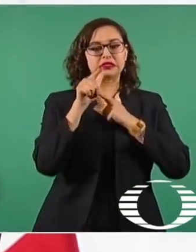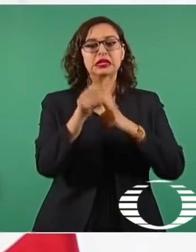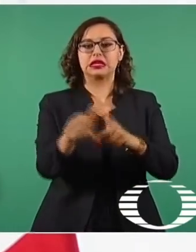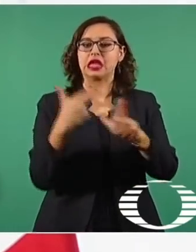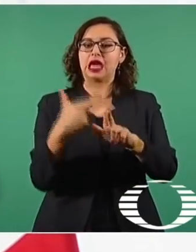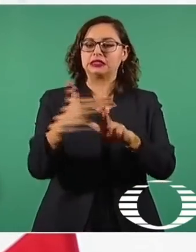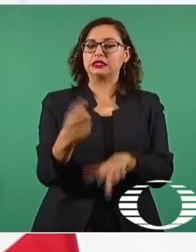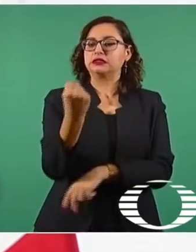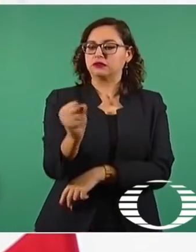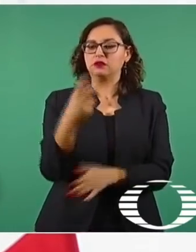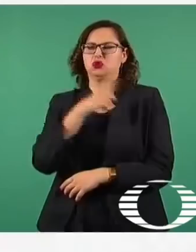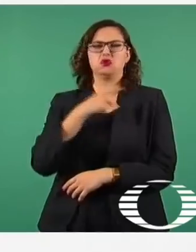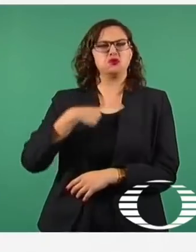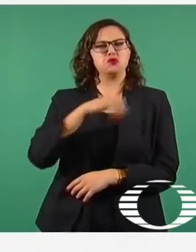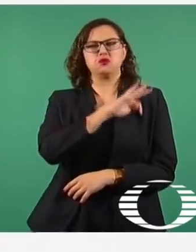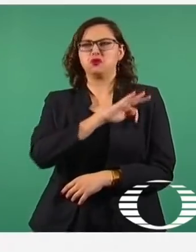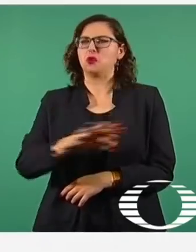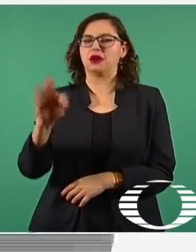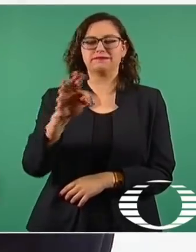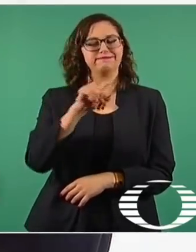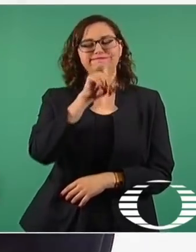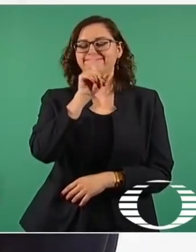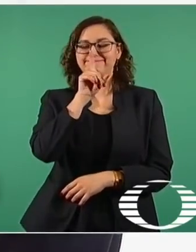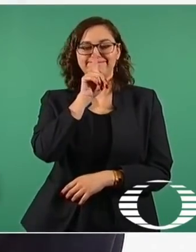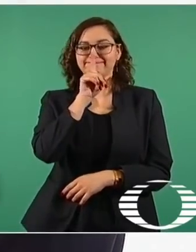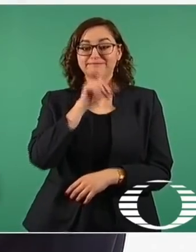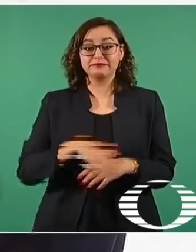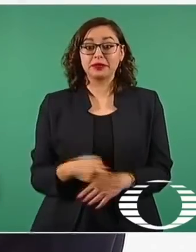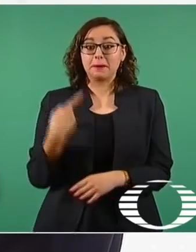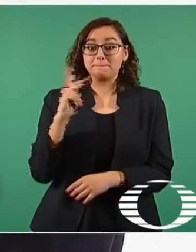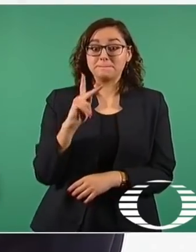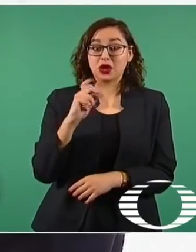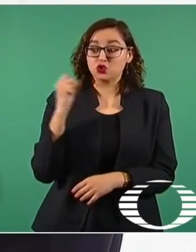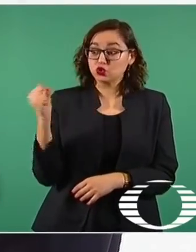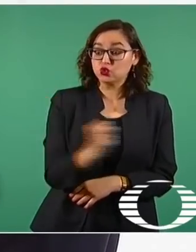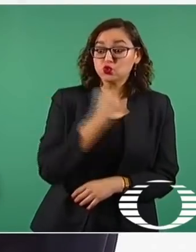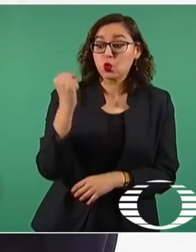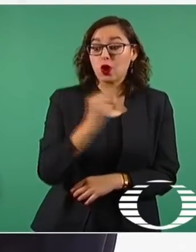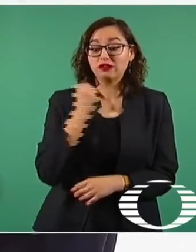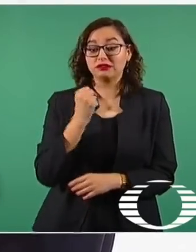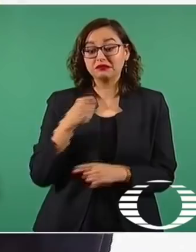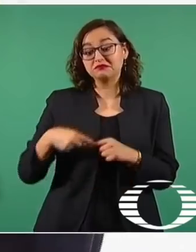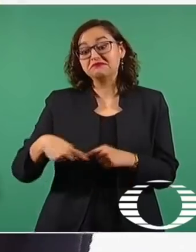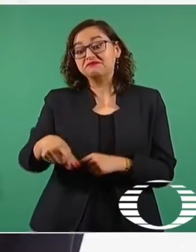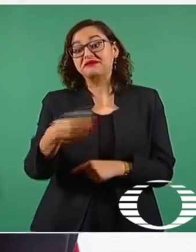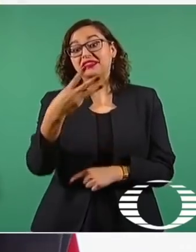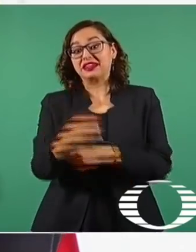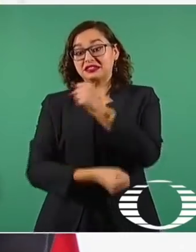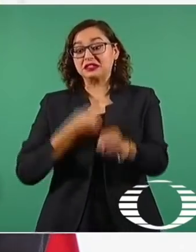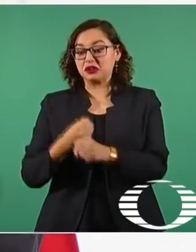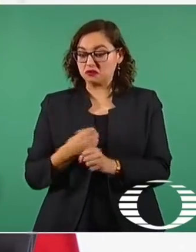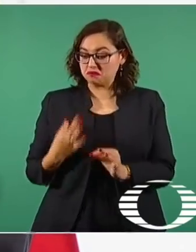septiembre de 2024. Si tengo suerte y termino, creo que vamos a consumar la obra de transformación y